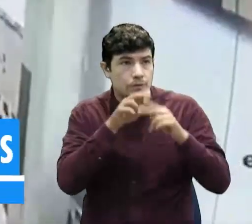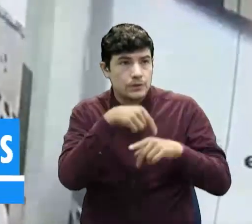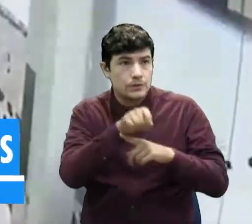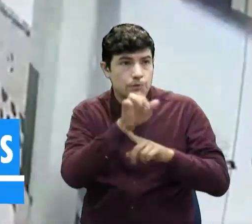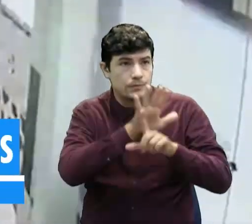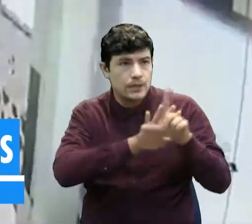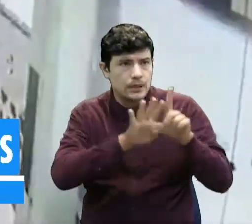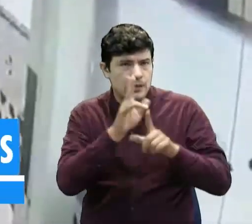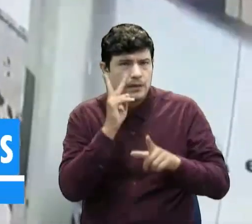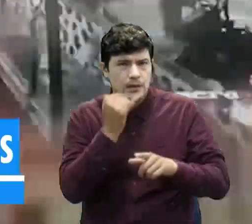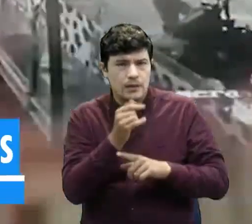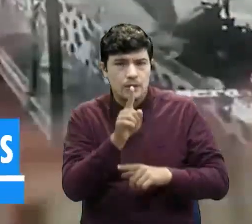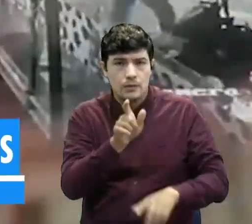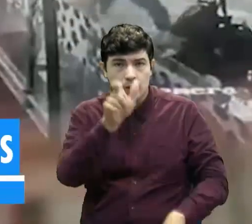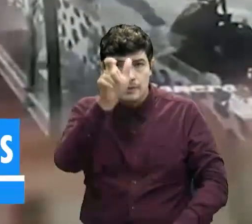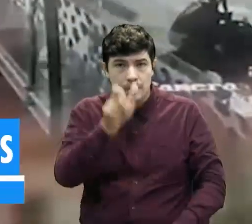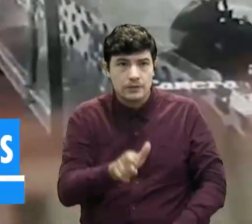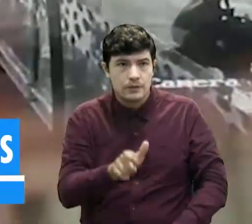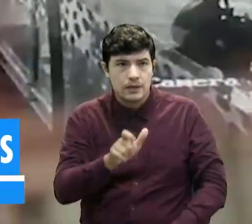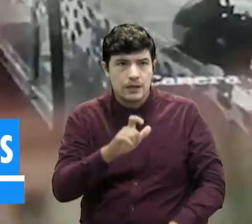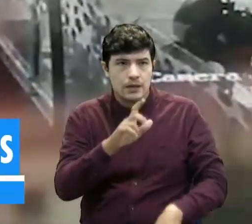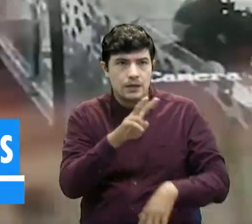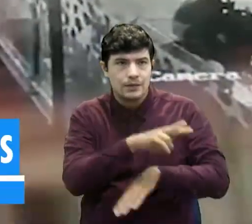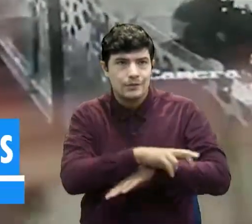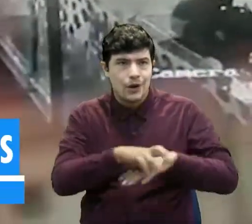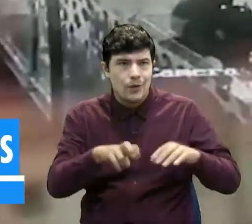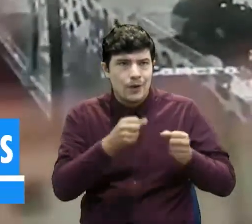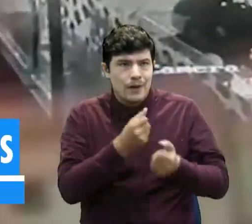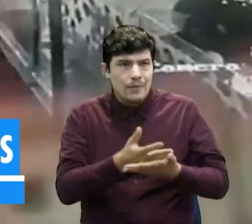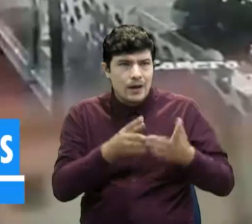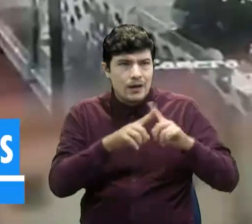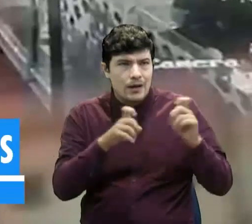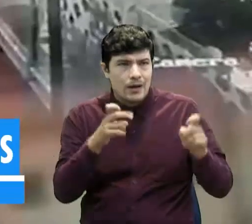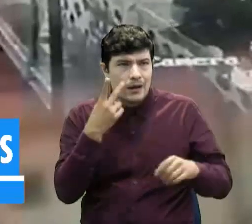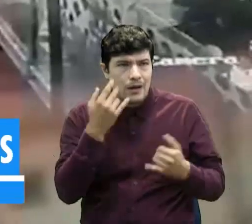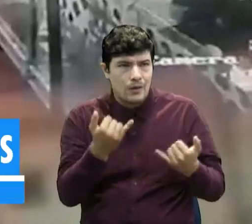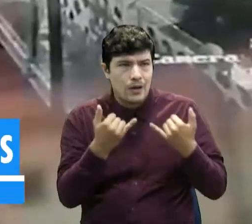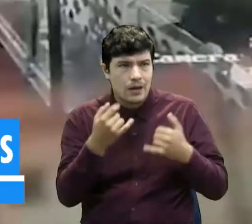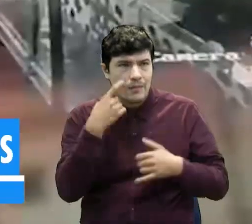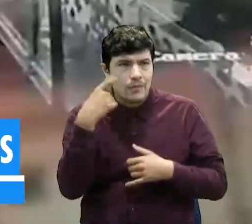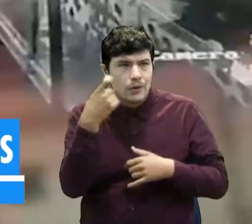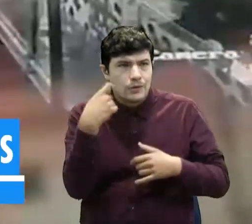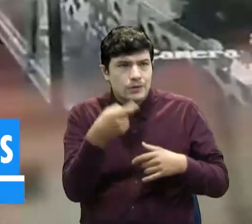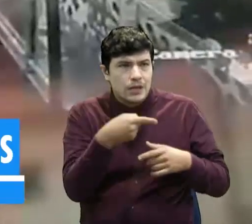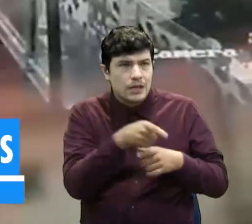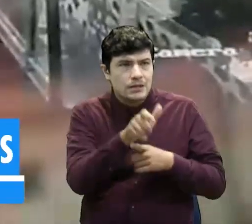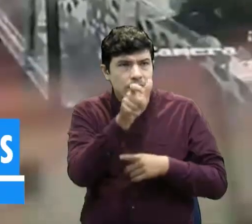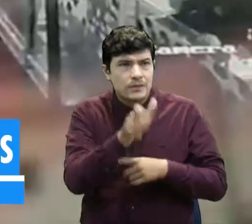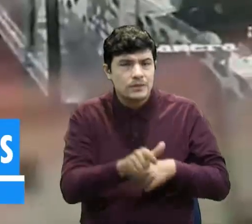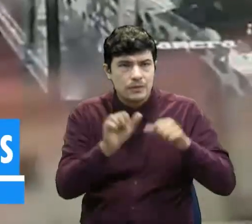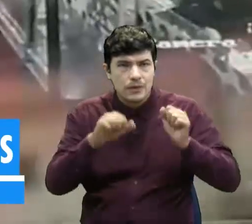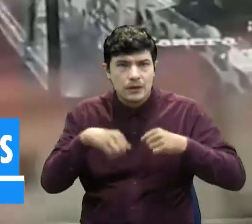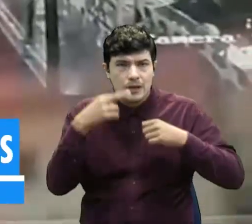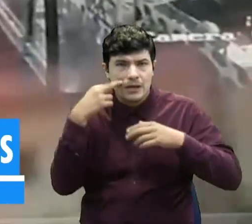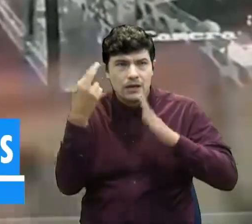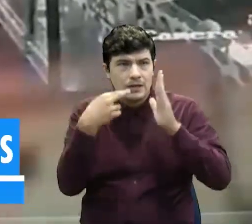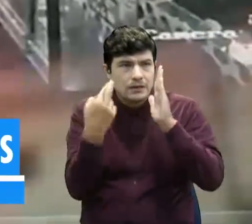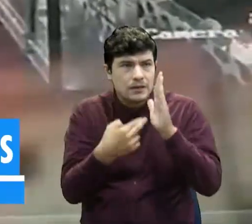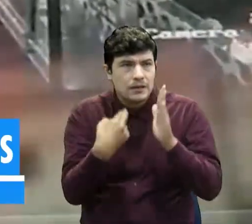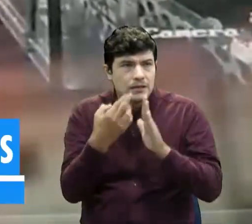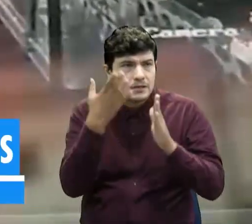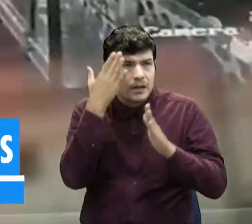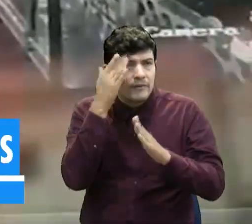que probablemente a una persona le hurtaron un elemento, estamos buscando a esta persona para recibir la denuncia. En